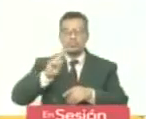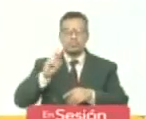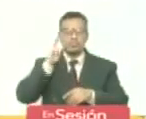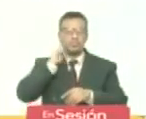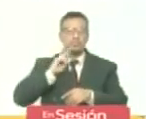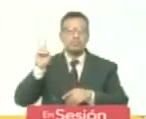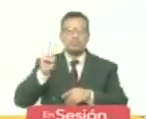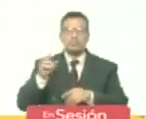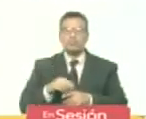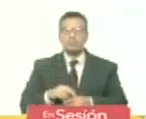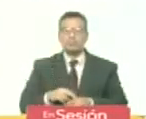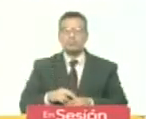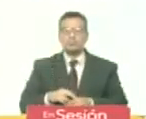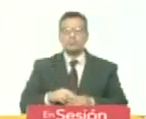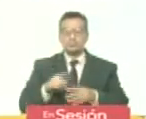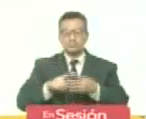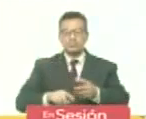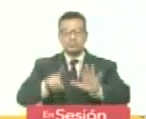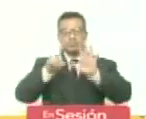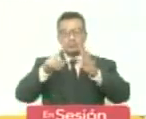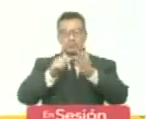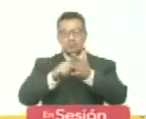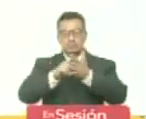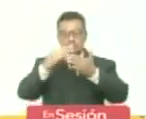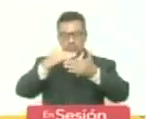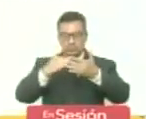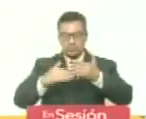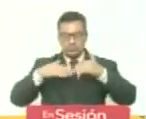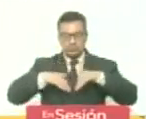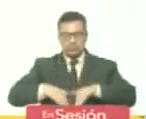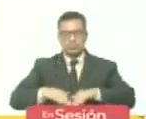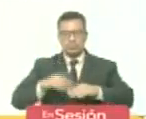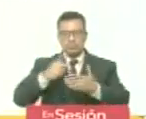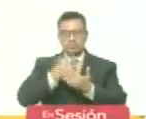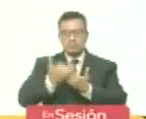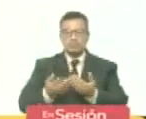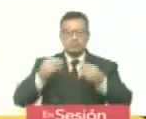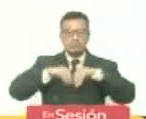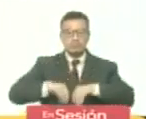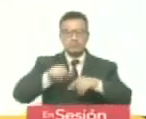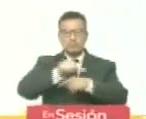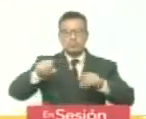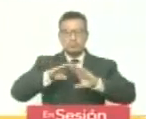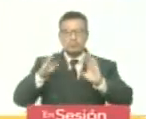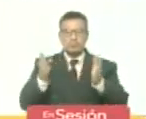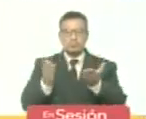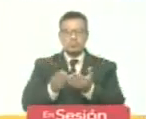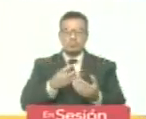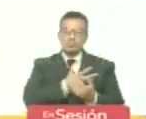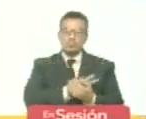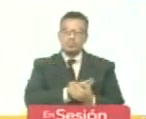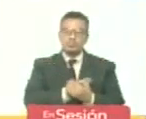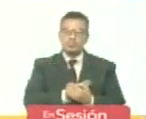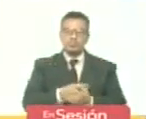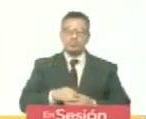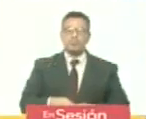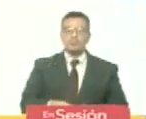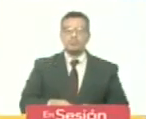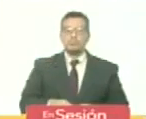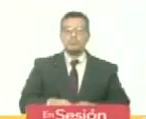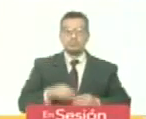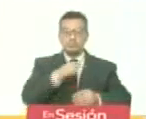Bolivariana de Venezuela. Sexto punto del orden del día, proyecto de acuerdo por la Semana Mundial de la Lactancia Materna.